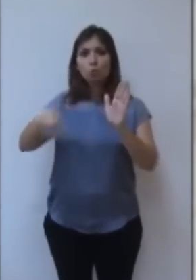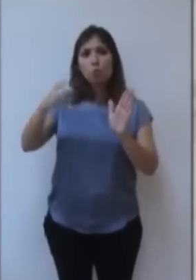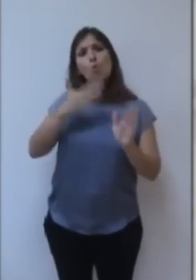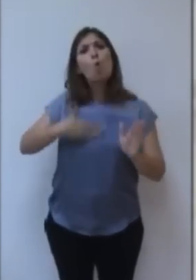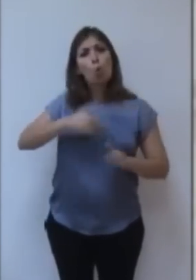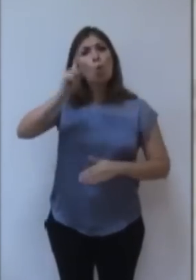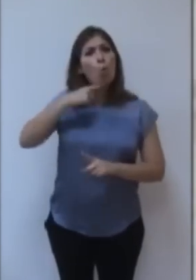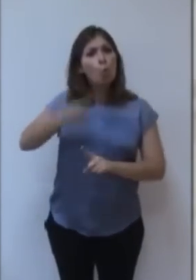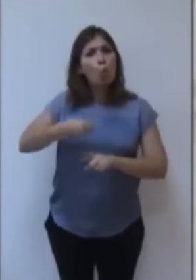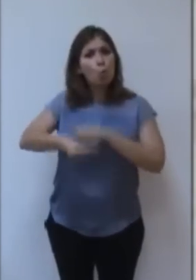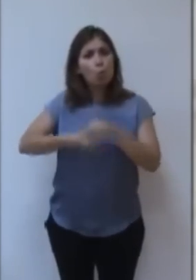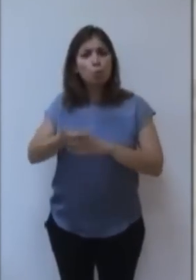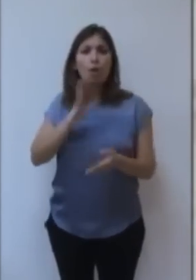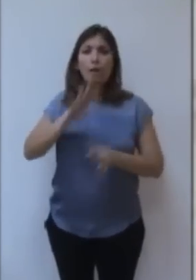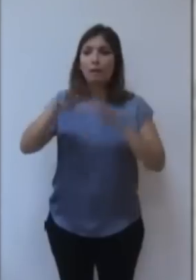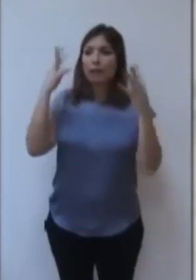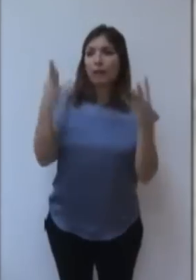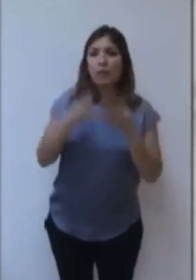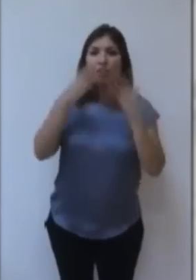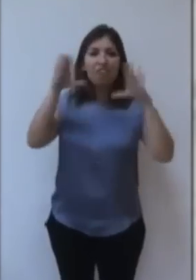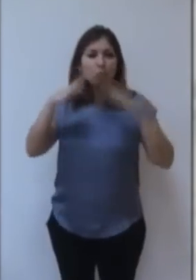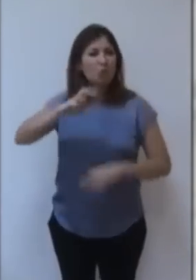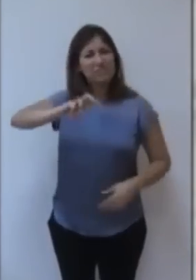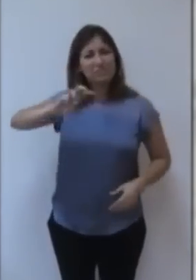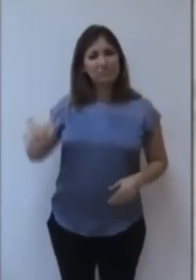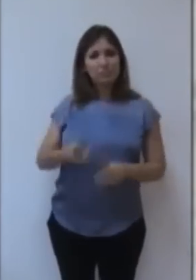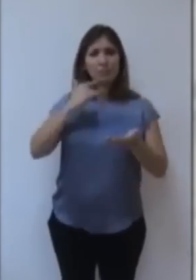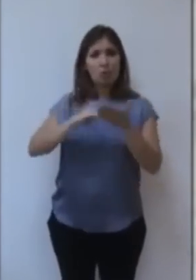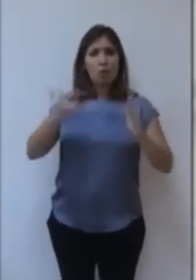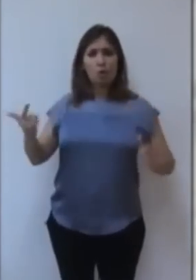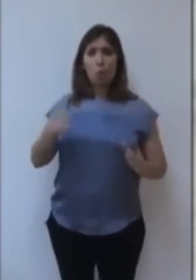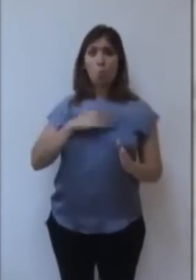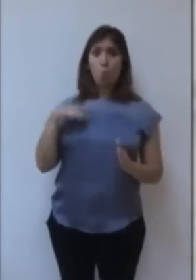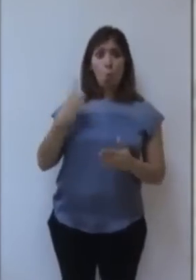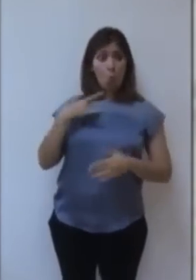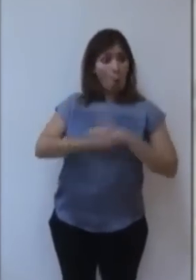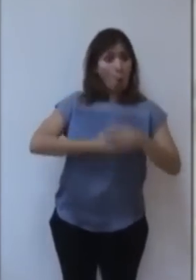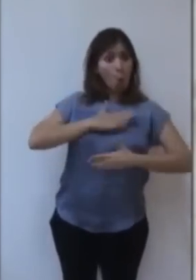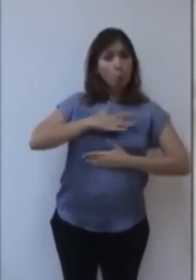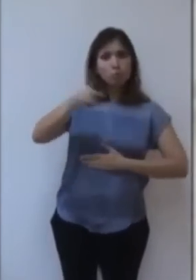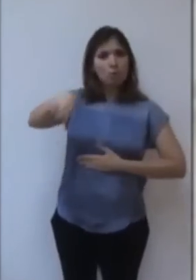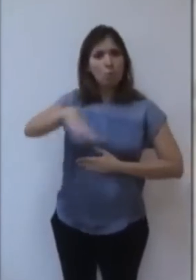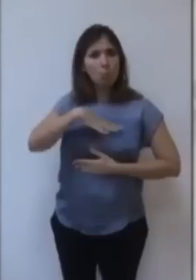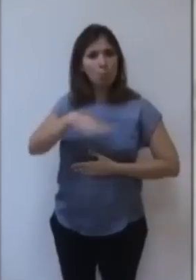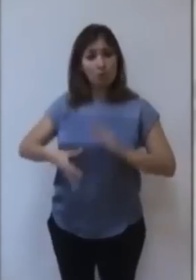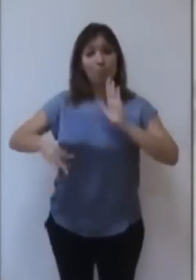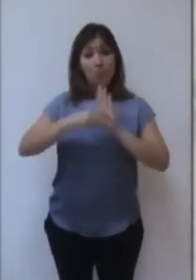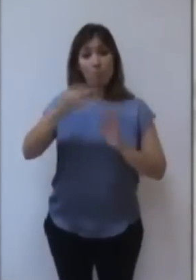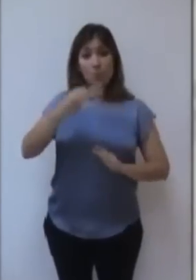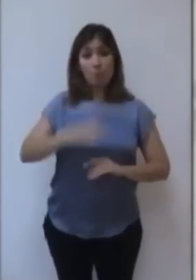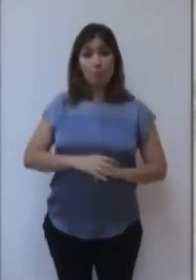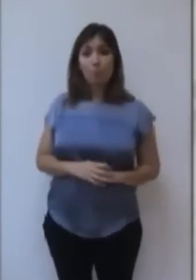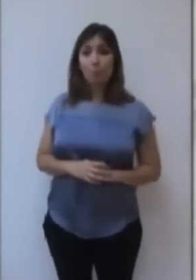de Facebook, de Internet o de cualquier tipo de tecnología que podamos utilizar cualquier otra persona.